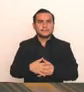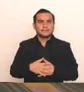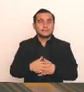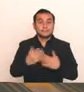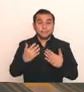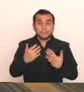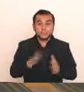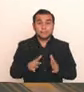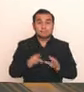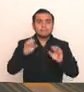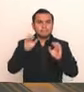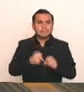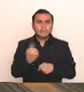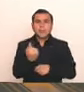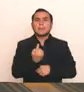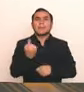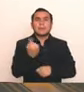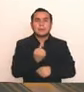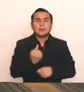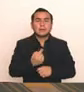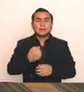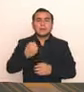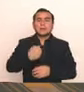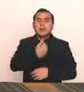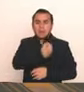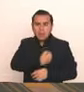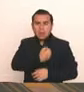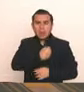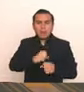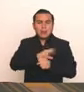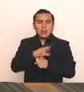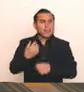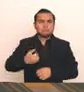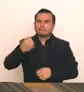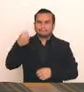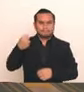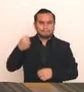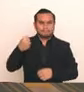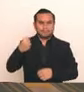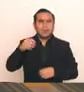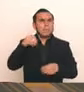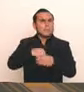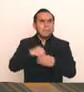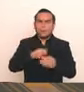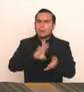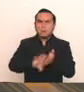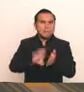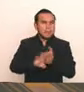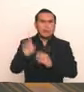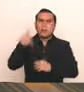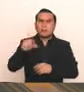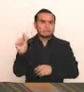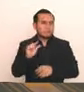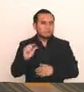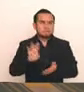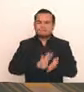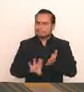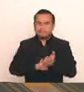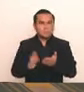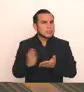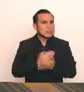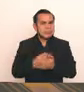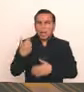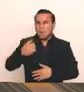y muy dispuesto para las personas que sean directamente afectadas por la pandemia que hace el cobro de los créditos hipotecarios personales tarjetas de crédito capital del trabajo de